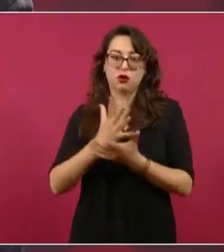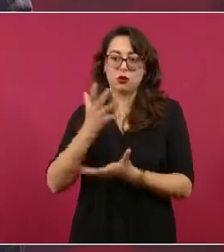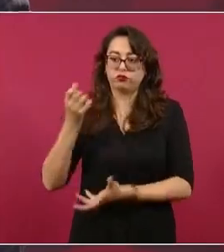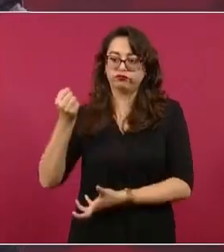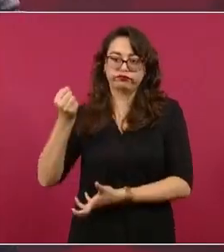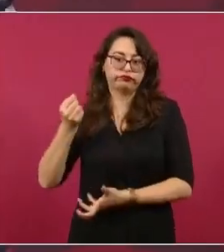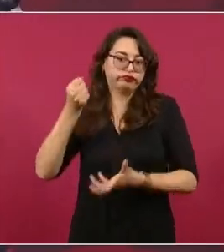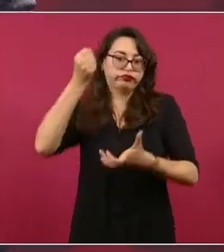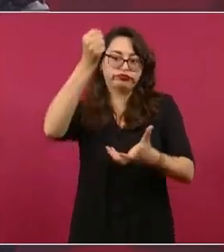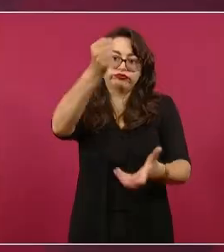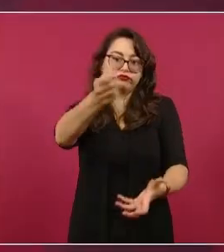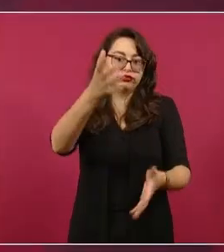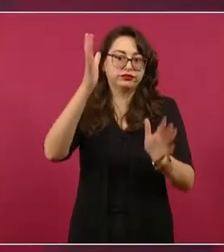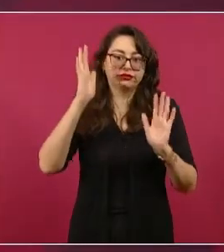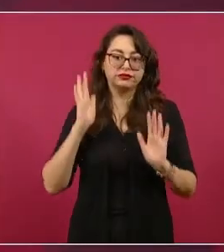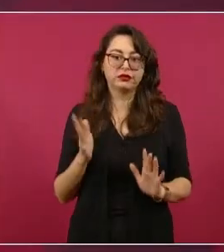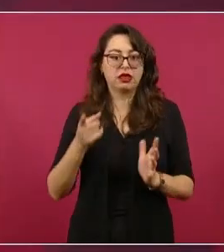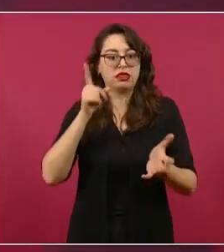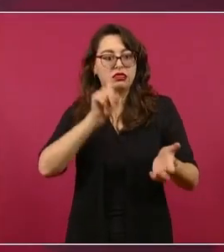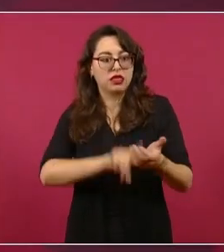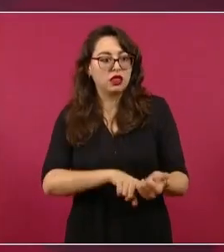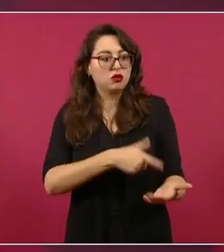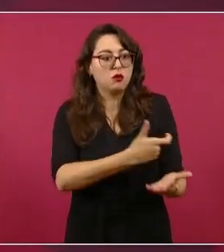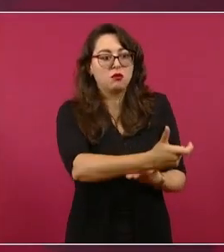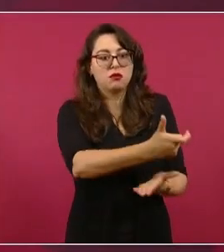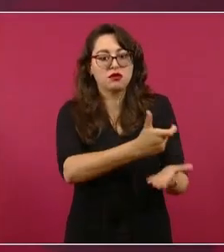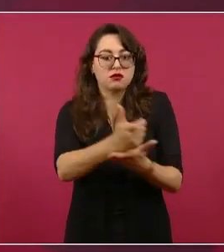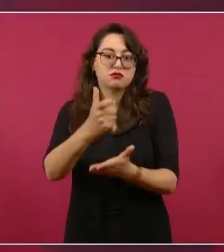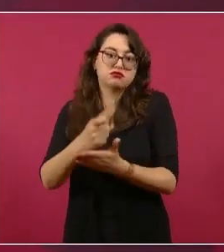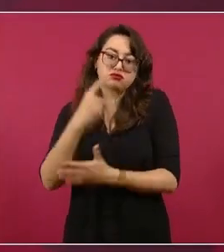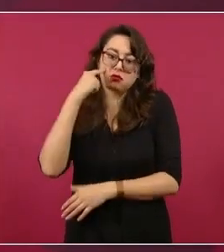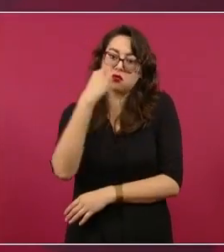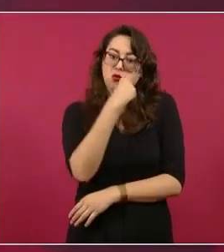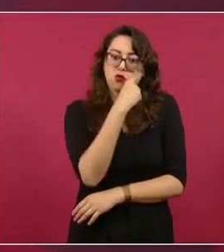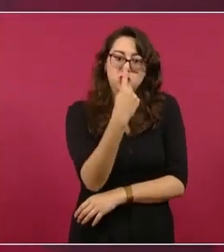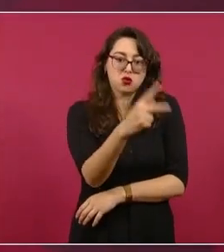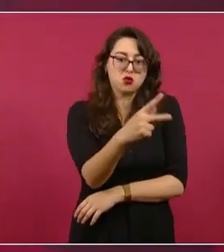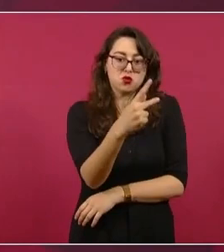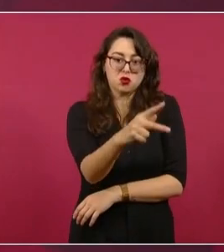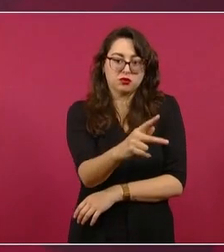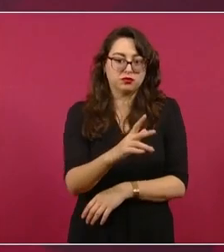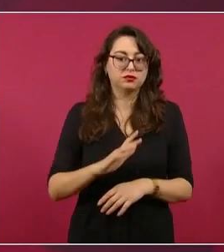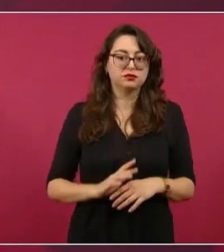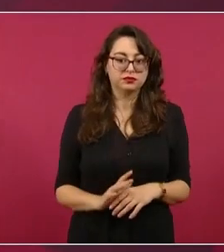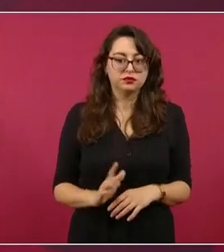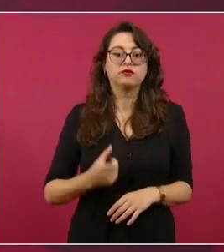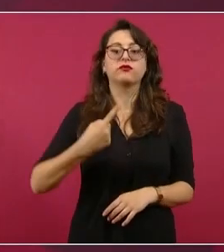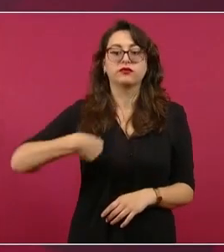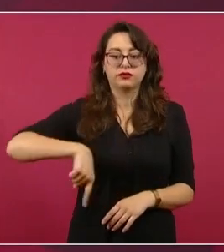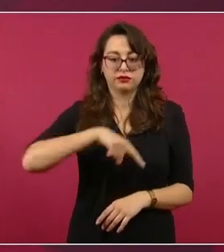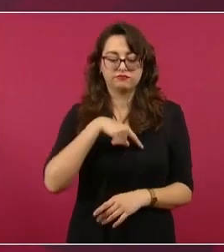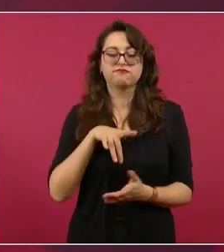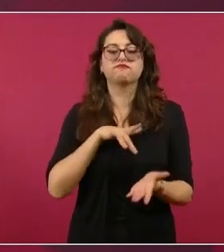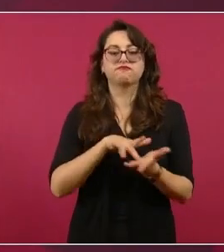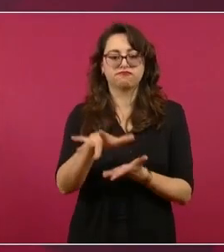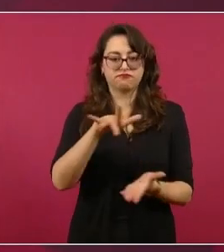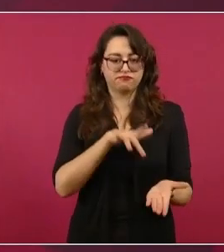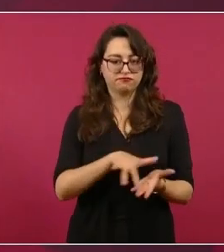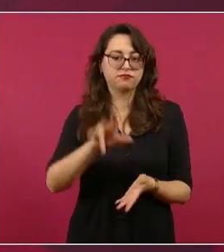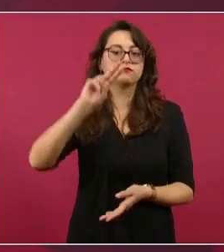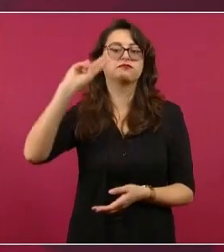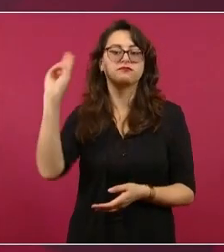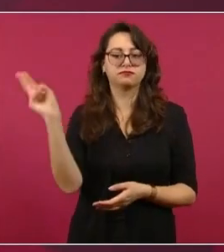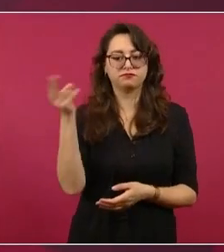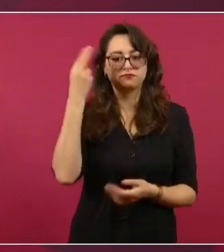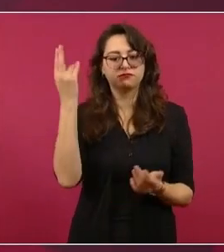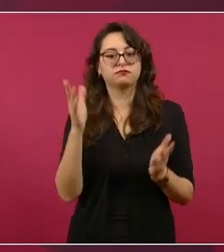No hemos dejado de apoyar a las universidades públicas, autónomas,